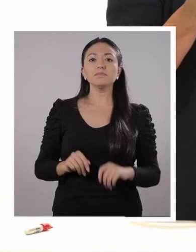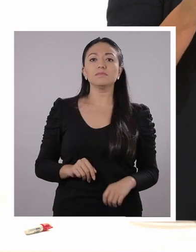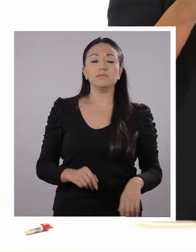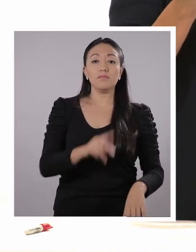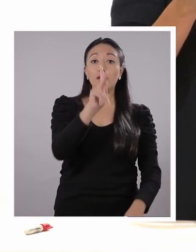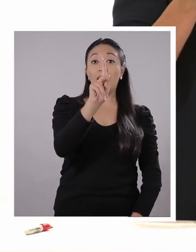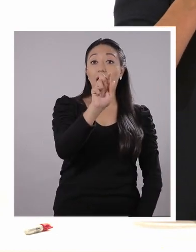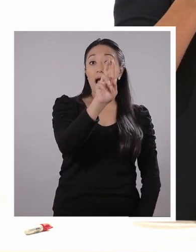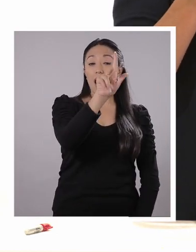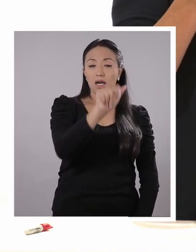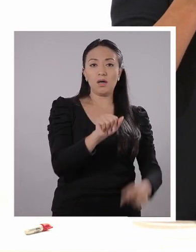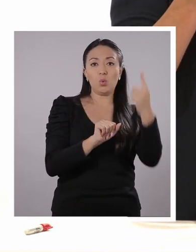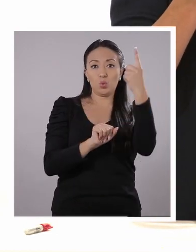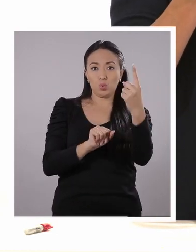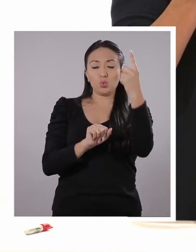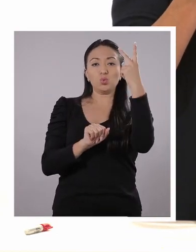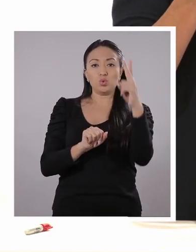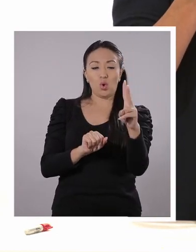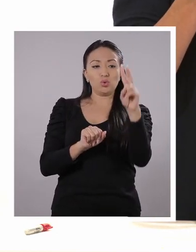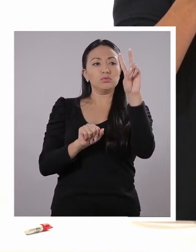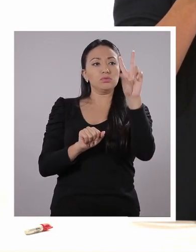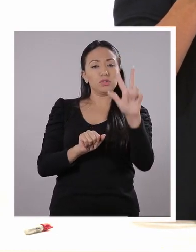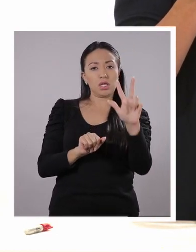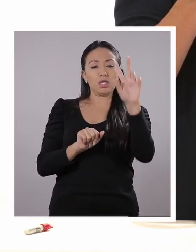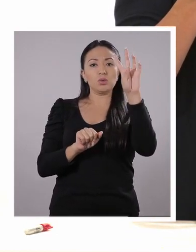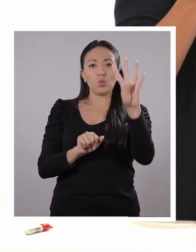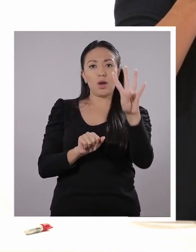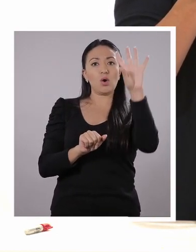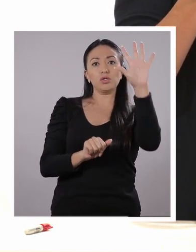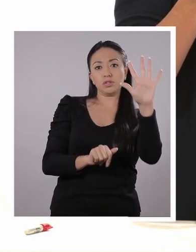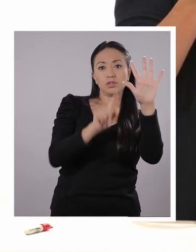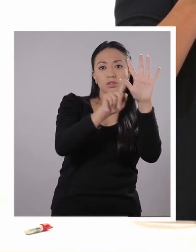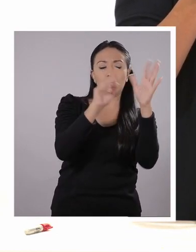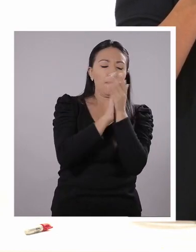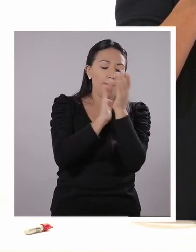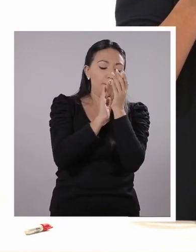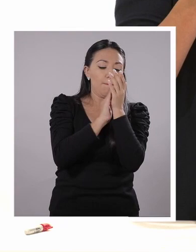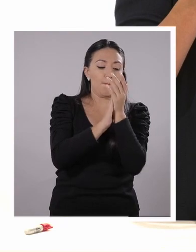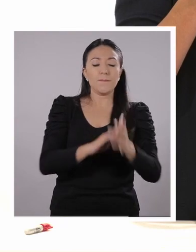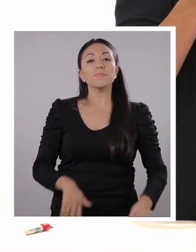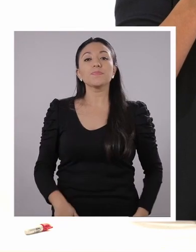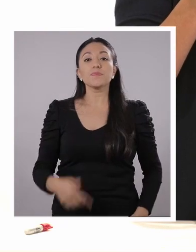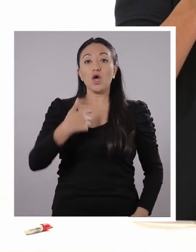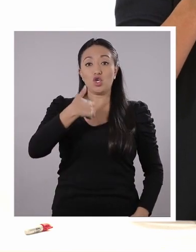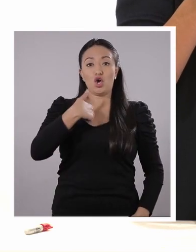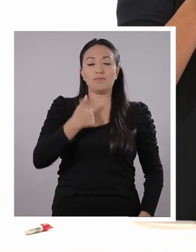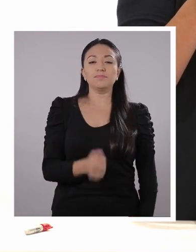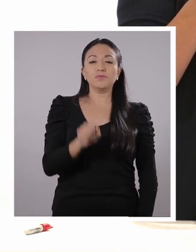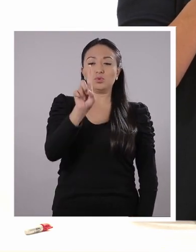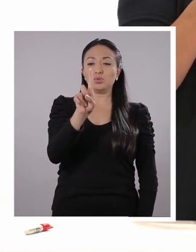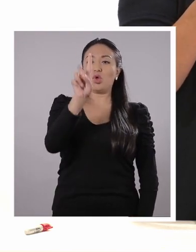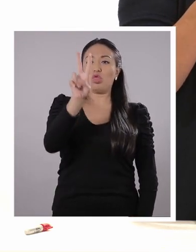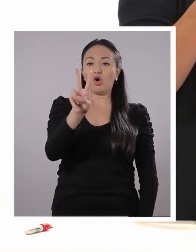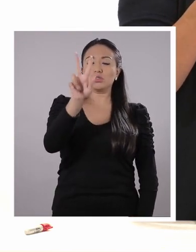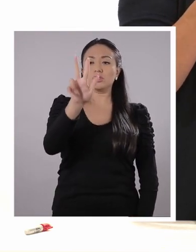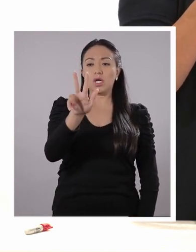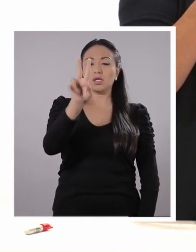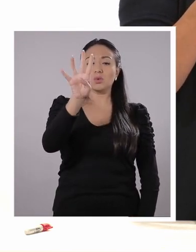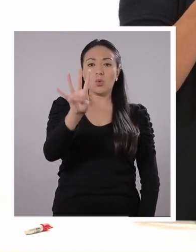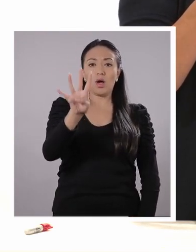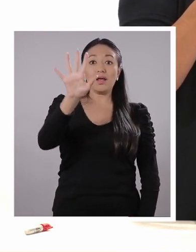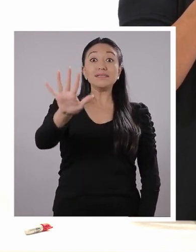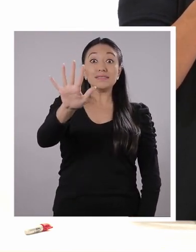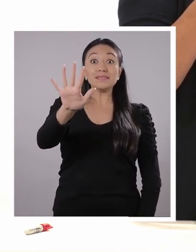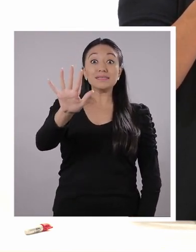a contar, Pancho. Dice, Carla tiene 1, 2, 3, 4, 5. ¡Muy bien! Pancho tiene